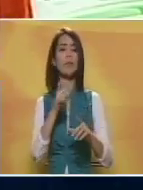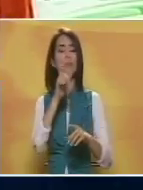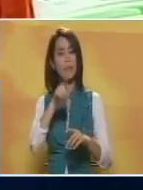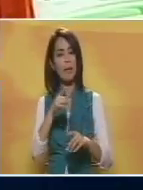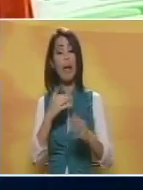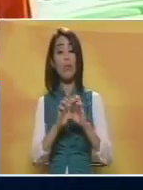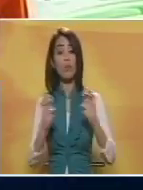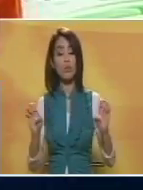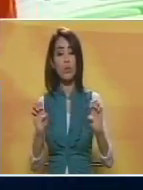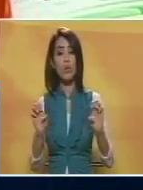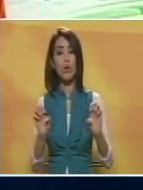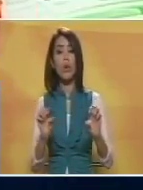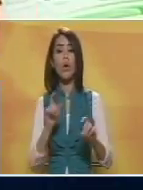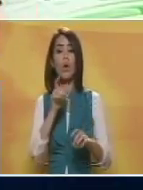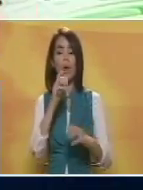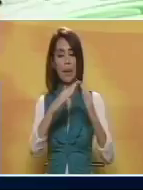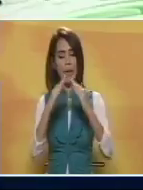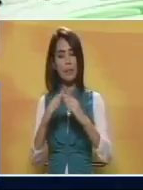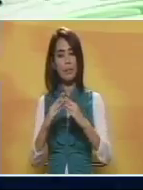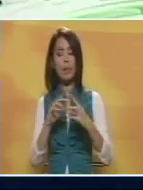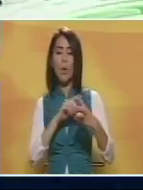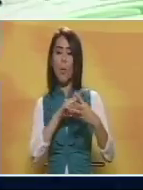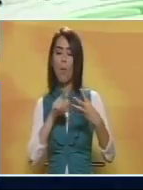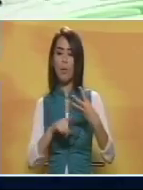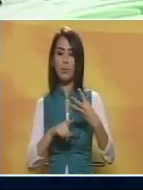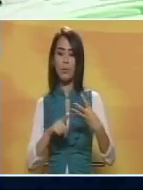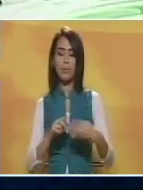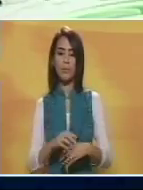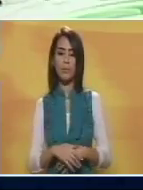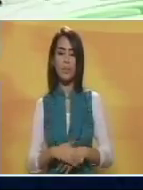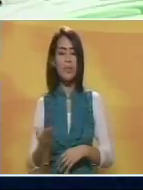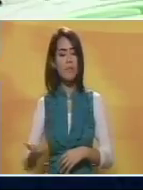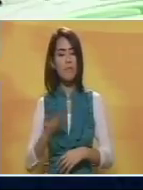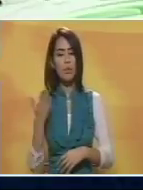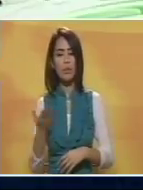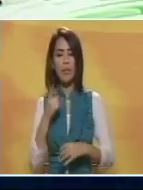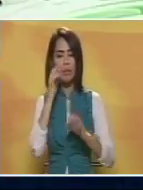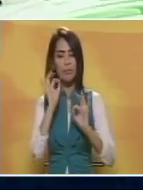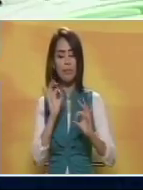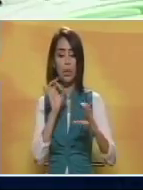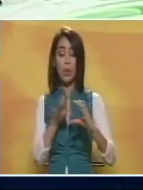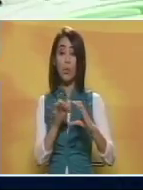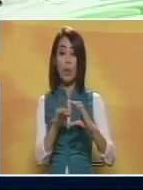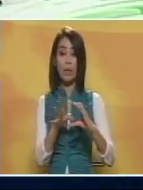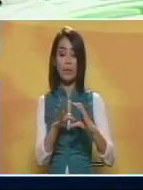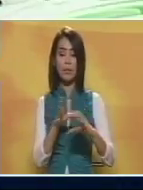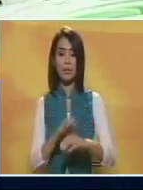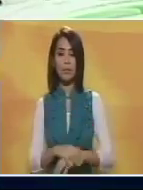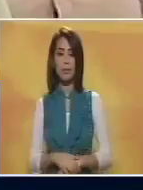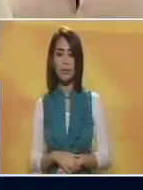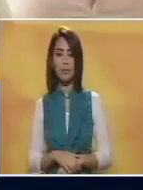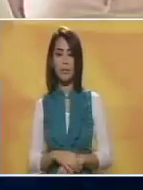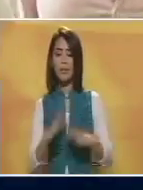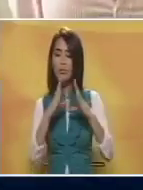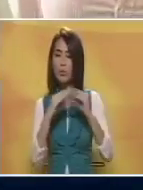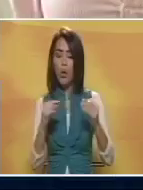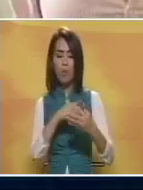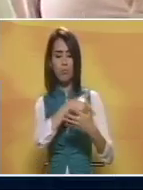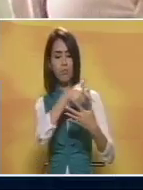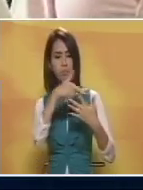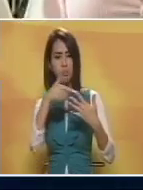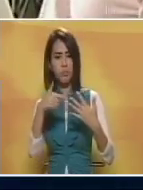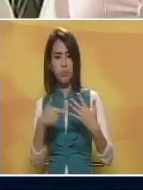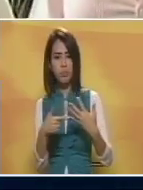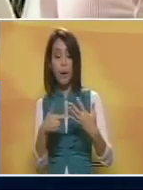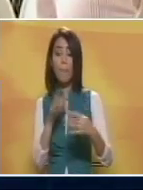educación, salud, vivienda. Cuarto objetivo, vital, consolidar el carnet de la patria en todo su sentido